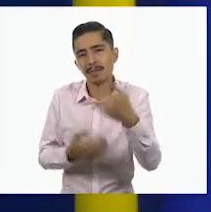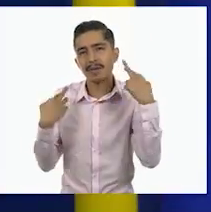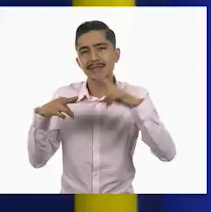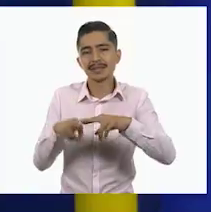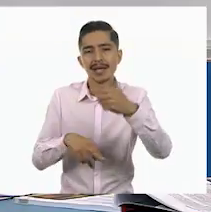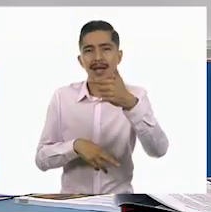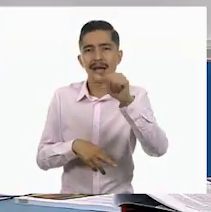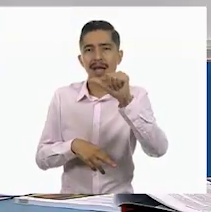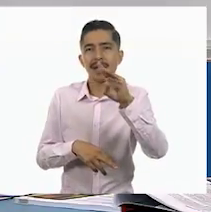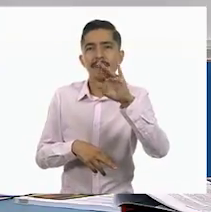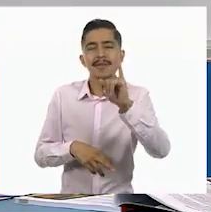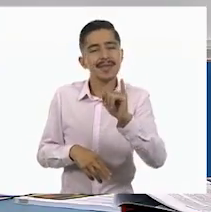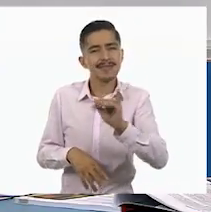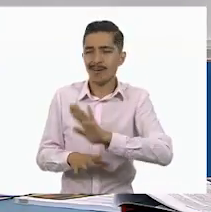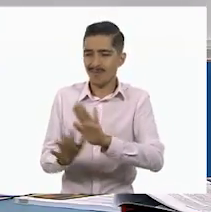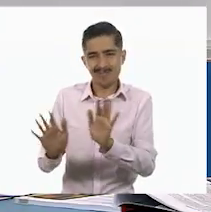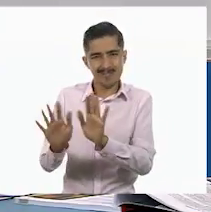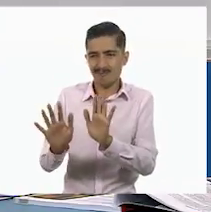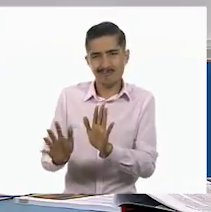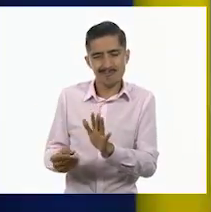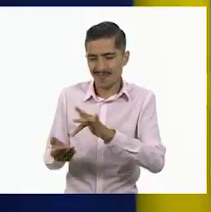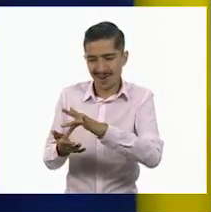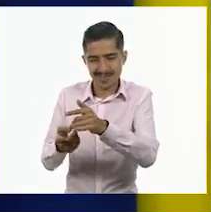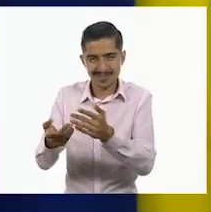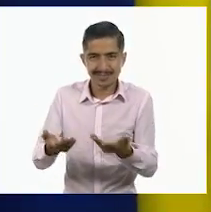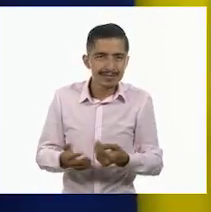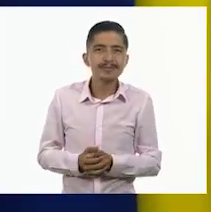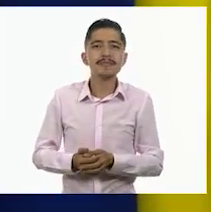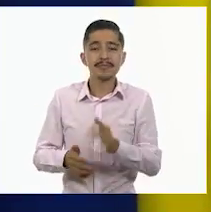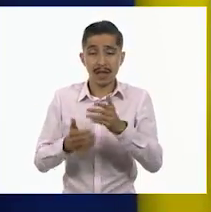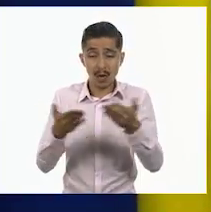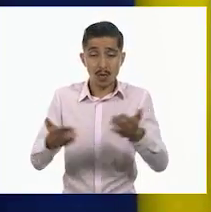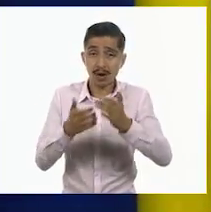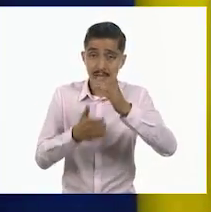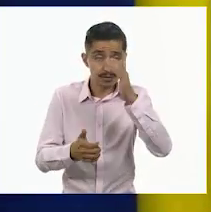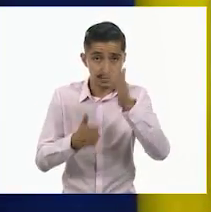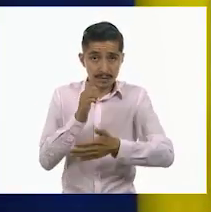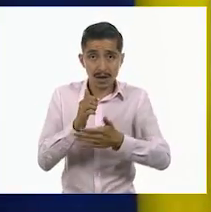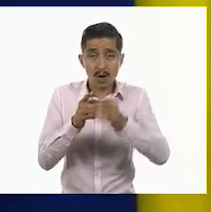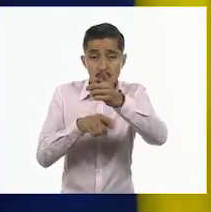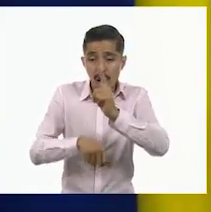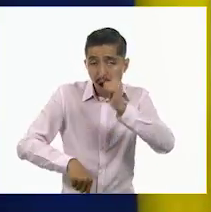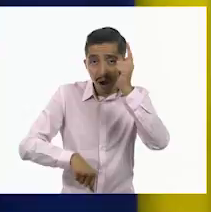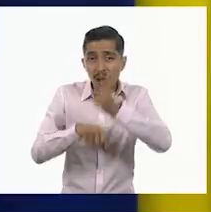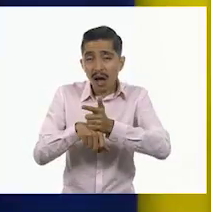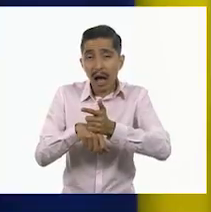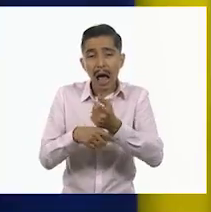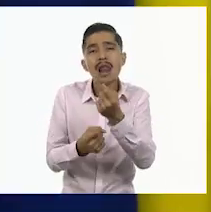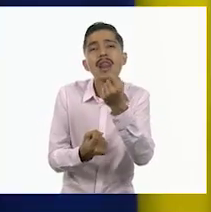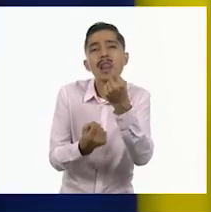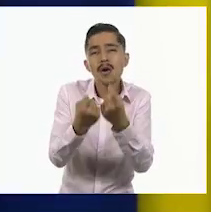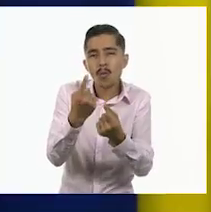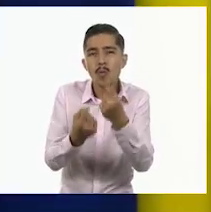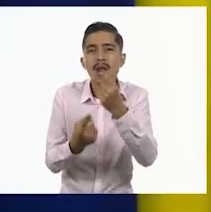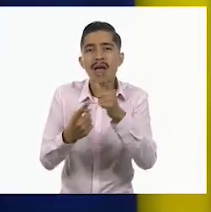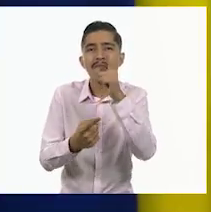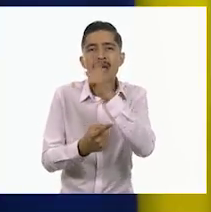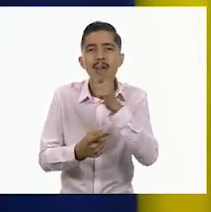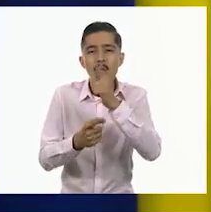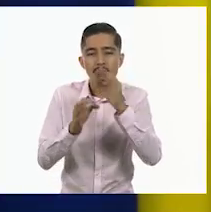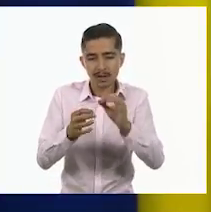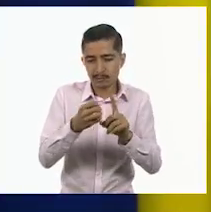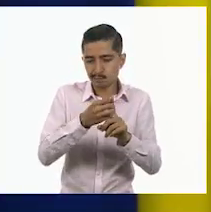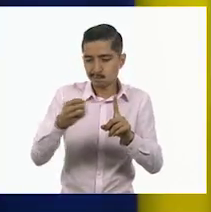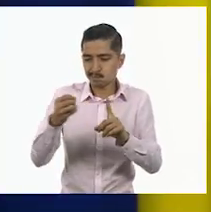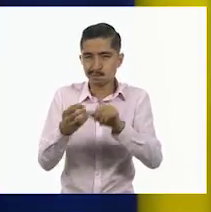gracias. No, ¿de qué, María? Al contrario. Hemos terminado con identificación de algunas propiedades del lenguaje para